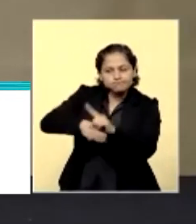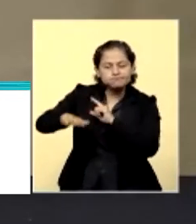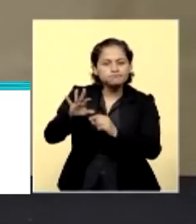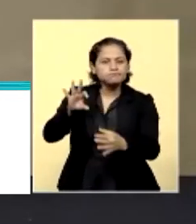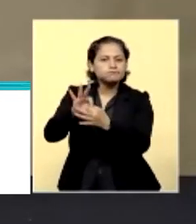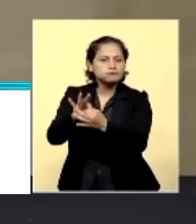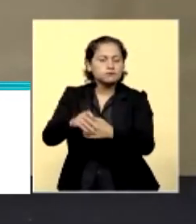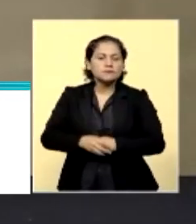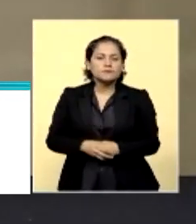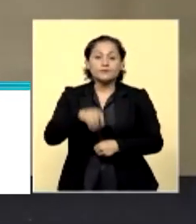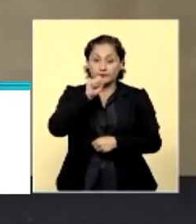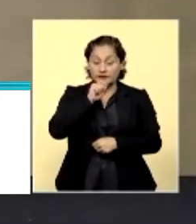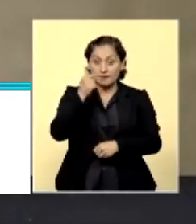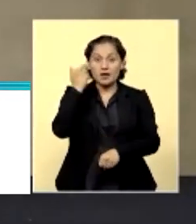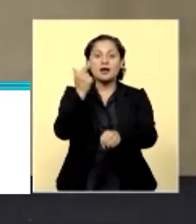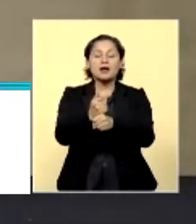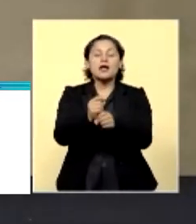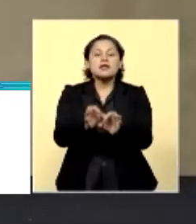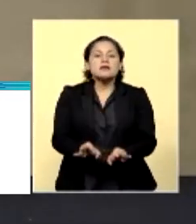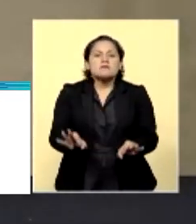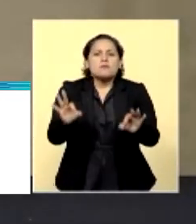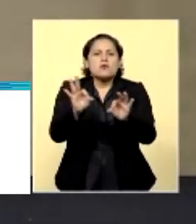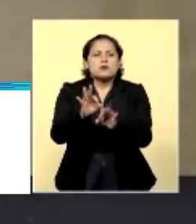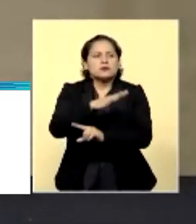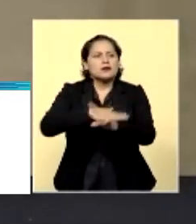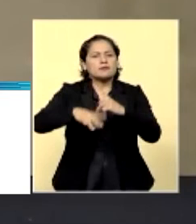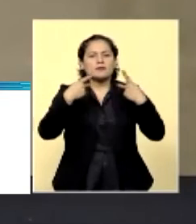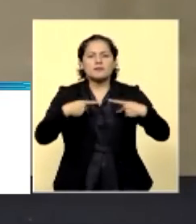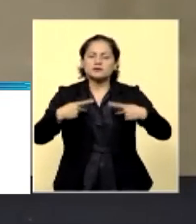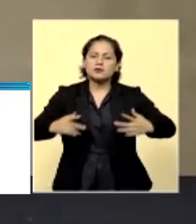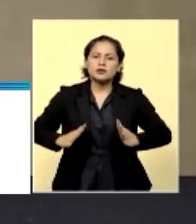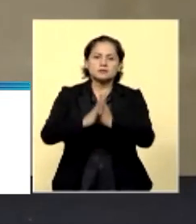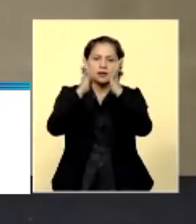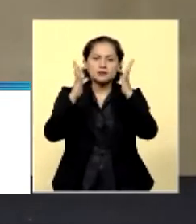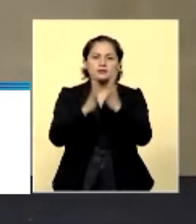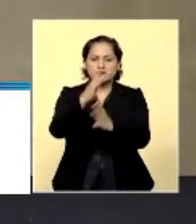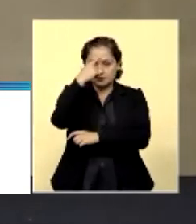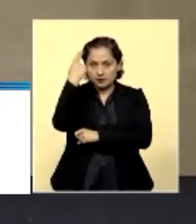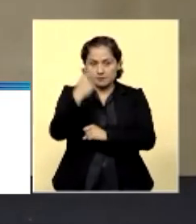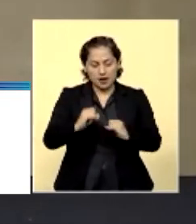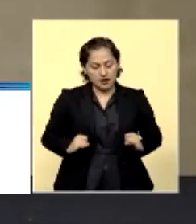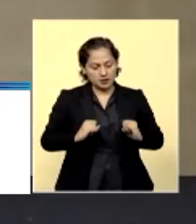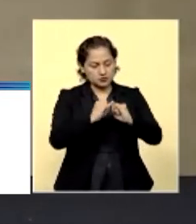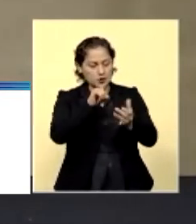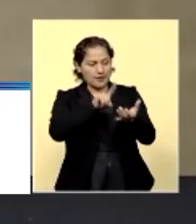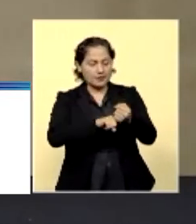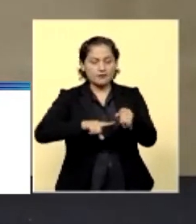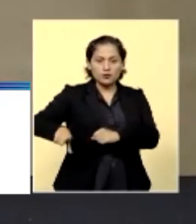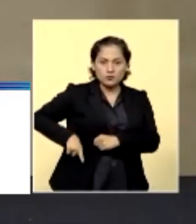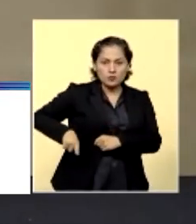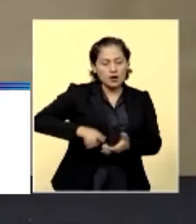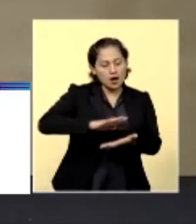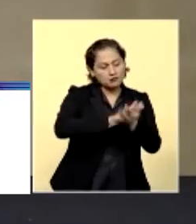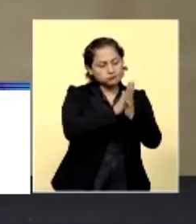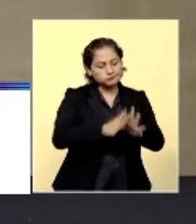la importancia de la participación ciudadana y su capacidad de cambiar las instituciones públicas, incluida la